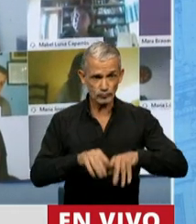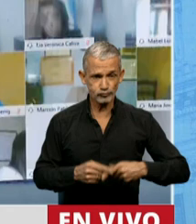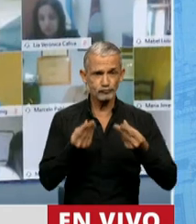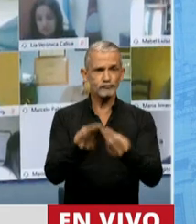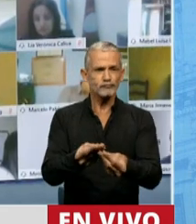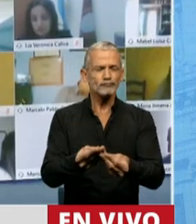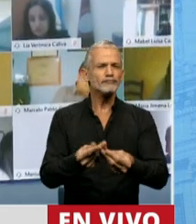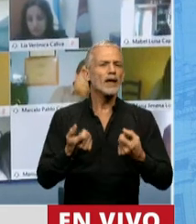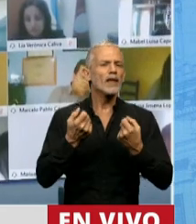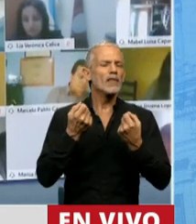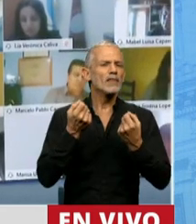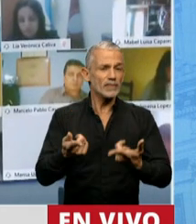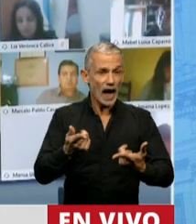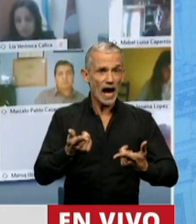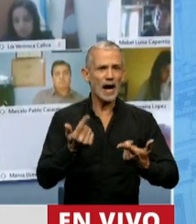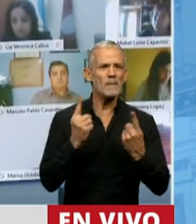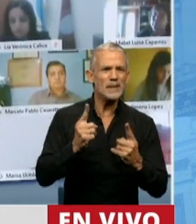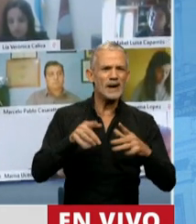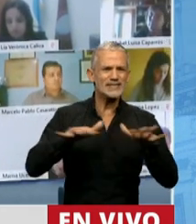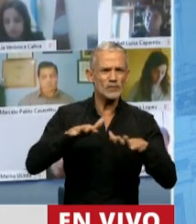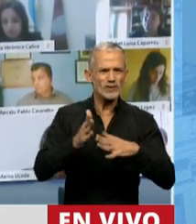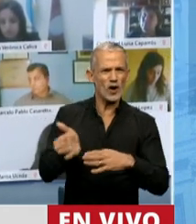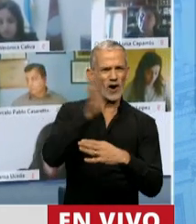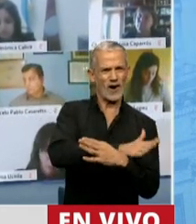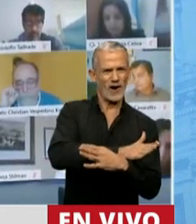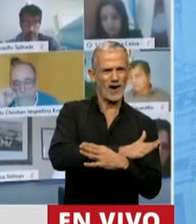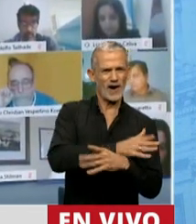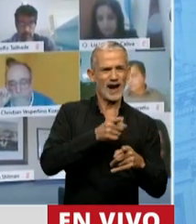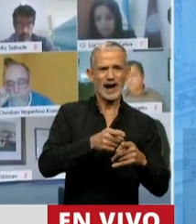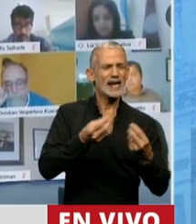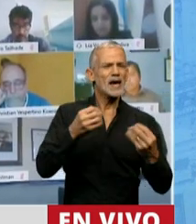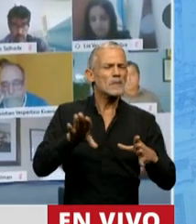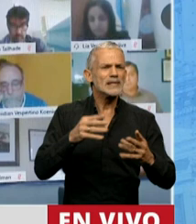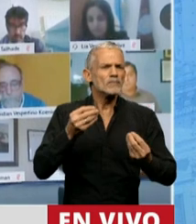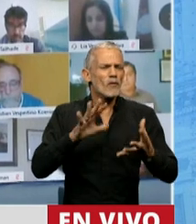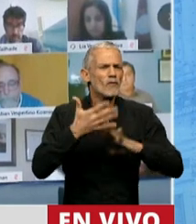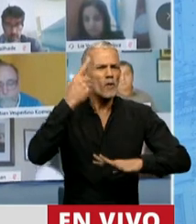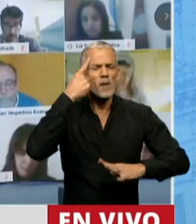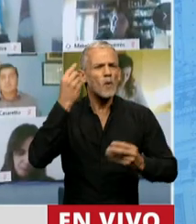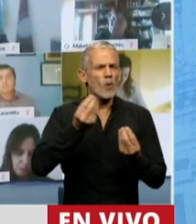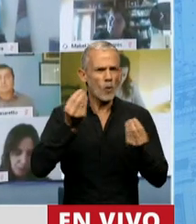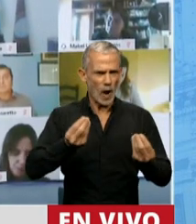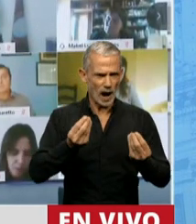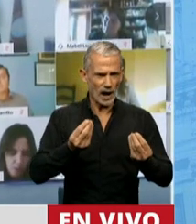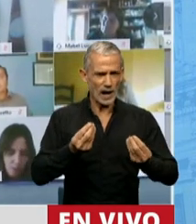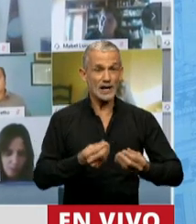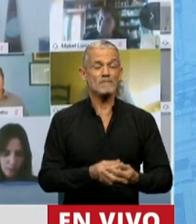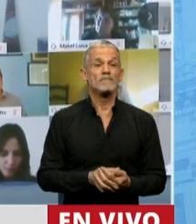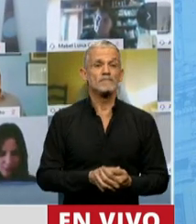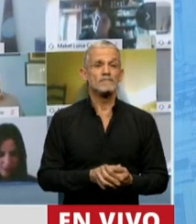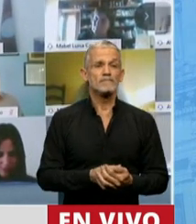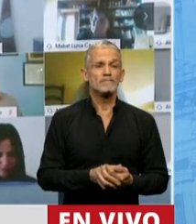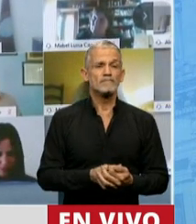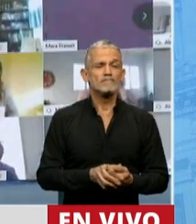restituir la la situación original partiendo de un criterio que con